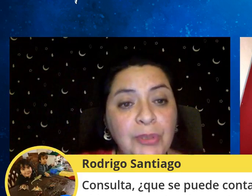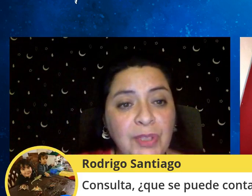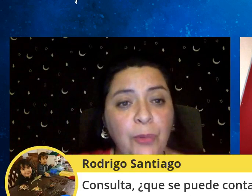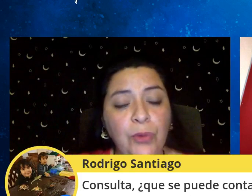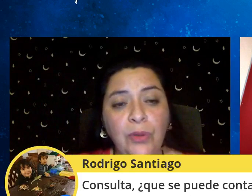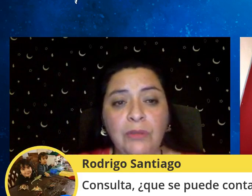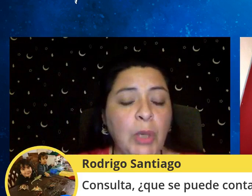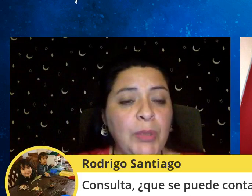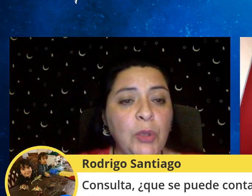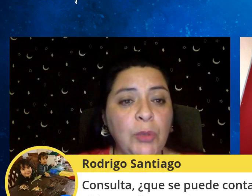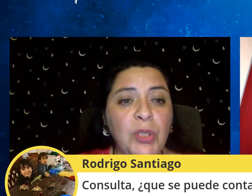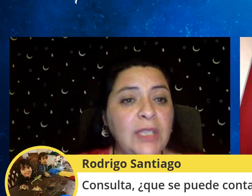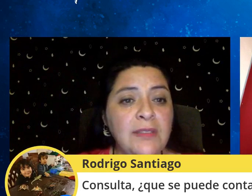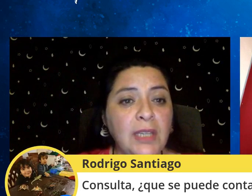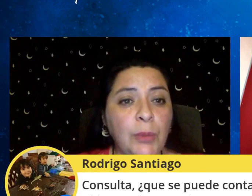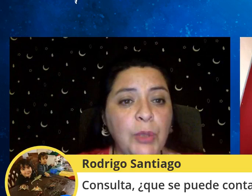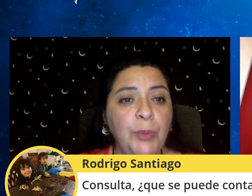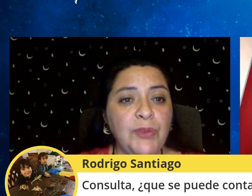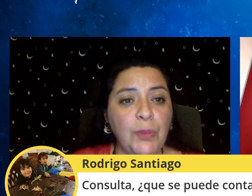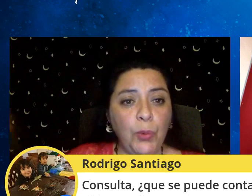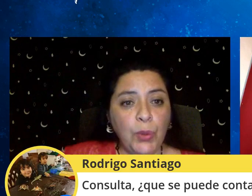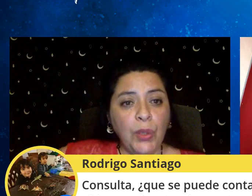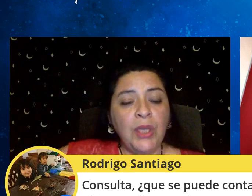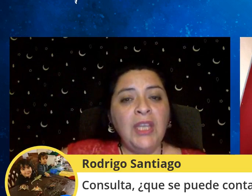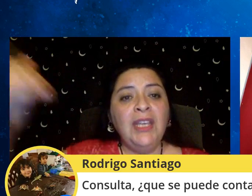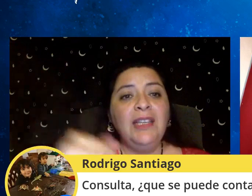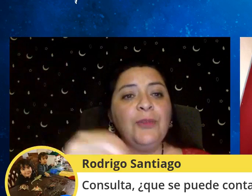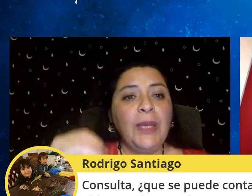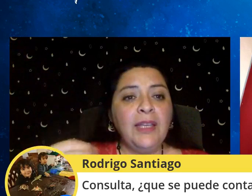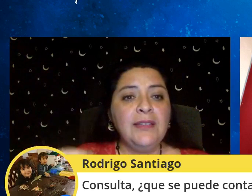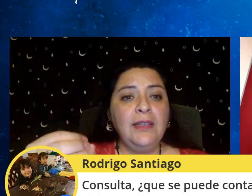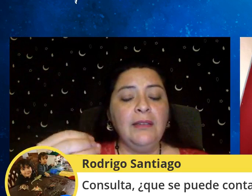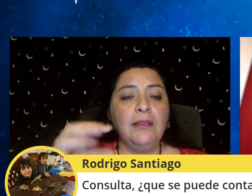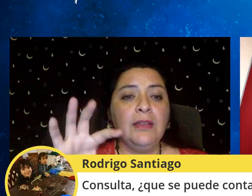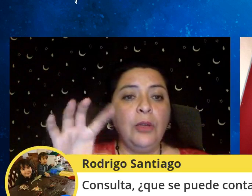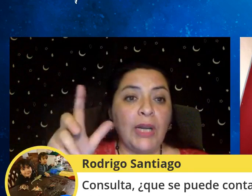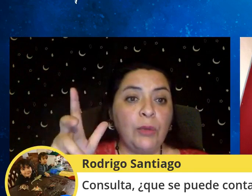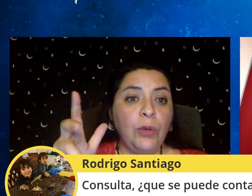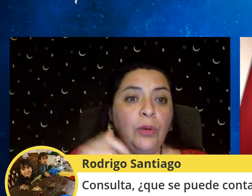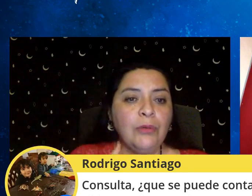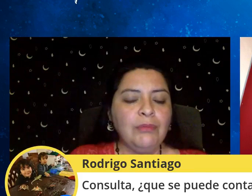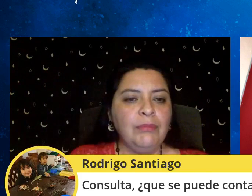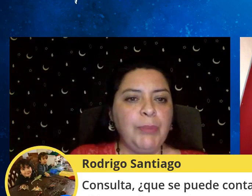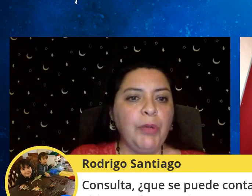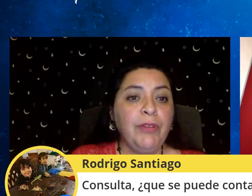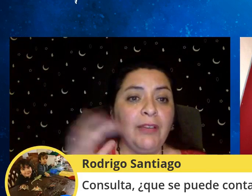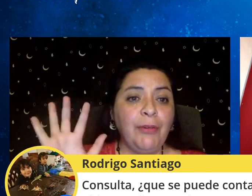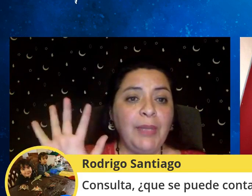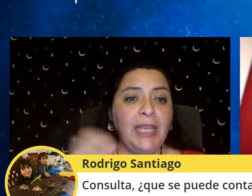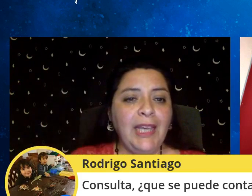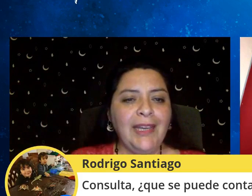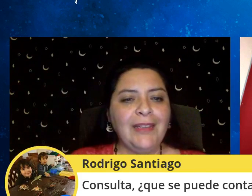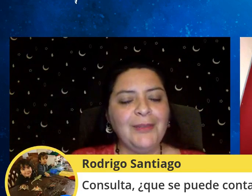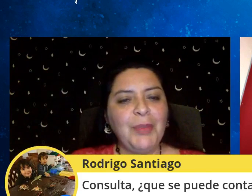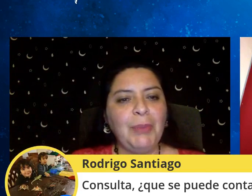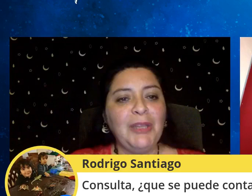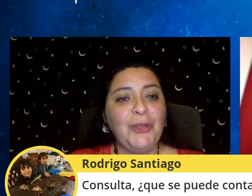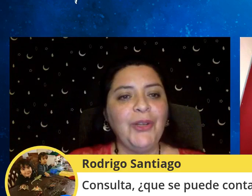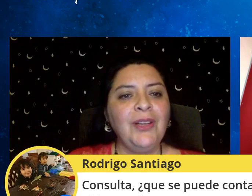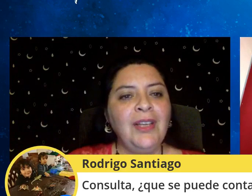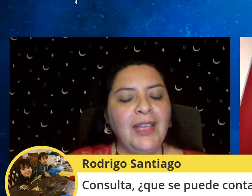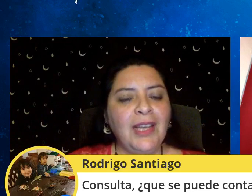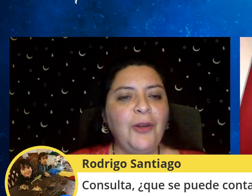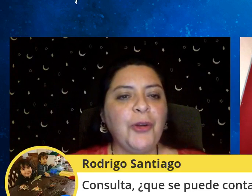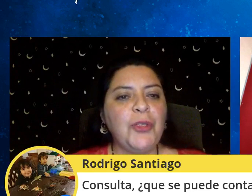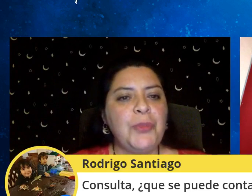kilómetros por segundo, más o menos como 15 kilómetros por segundo. Eso es casi, lo calculó mi profe, que fue mi guía, mi